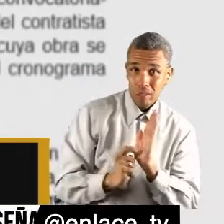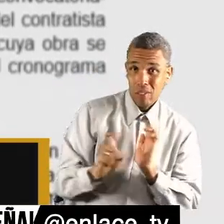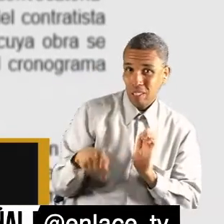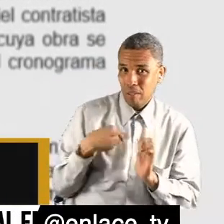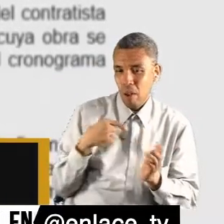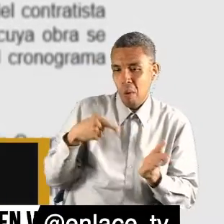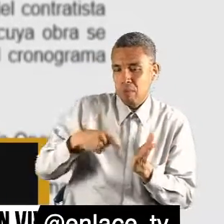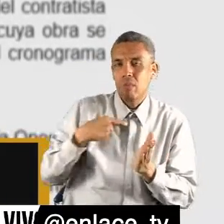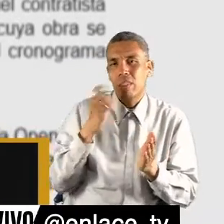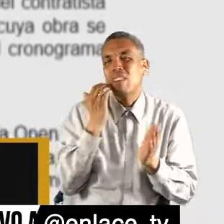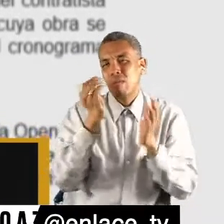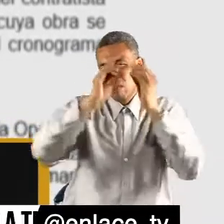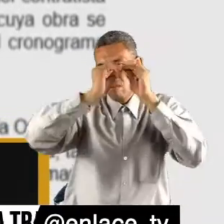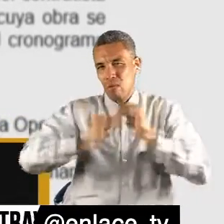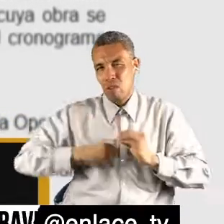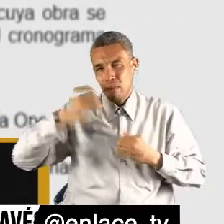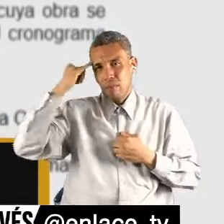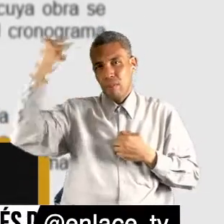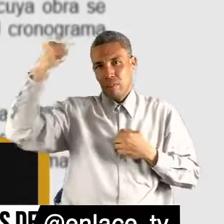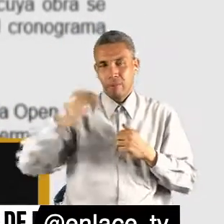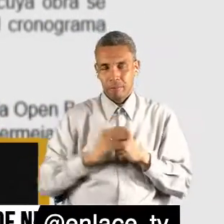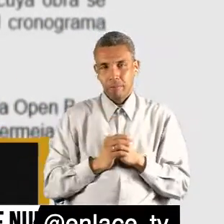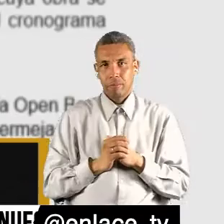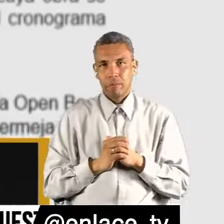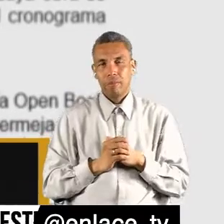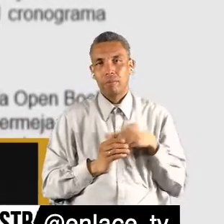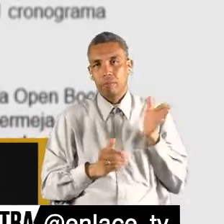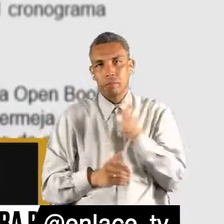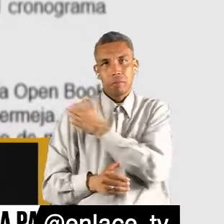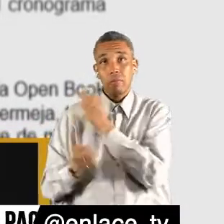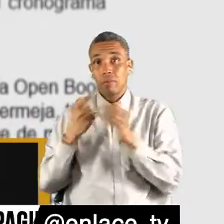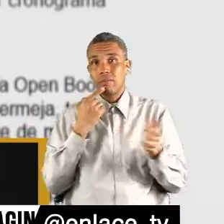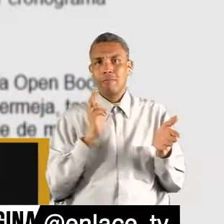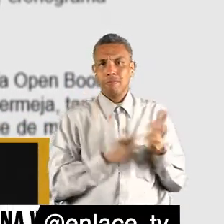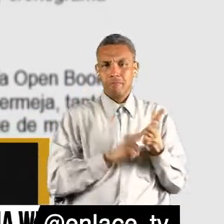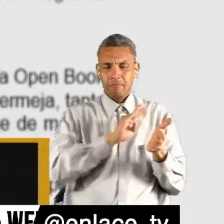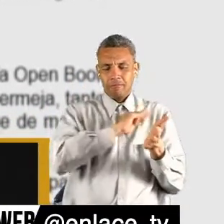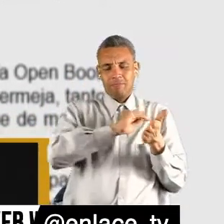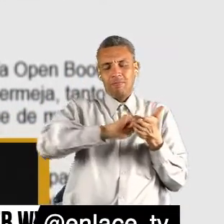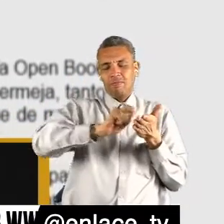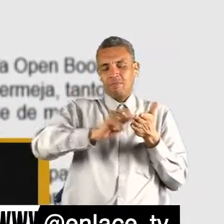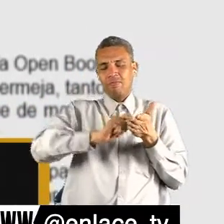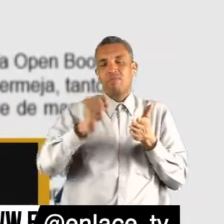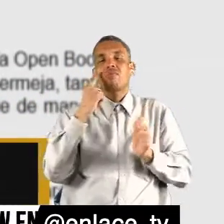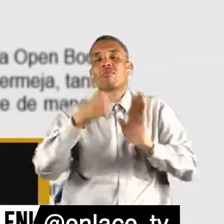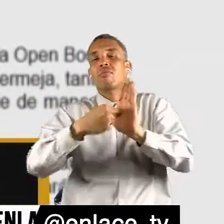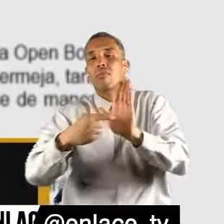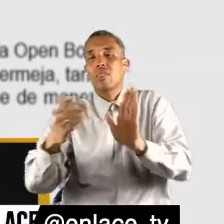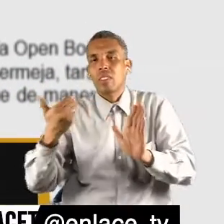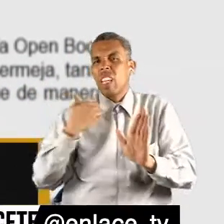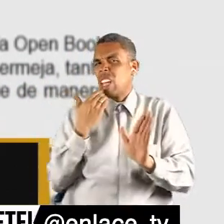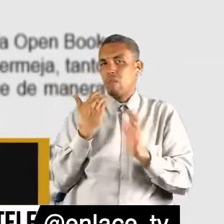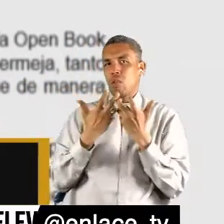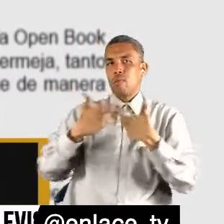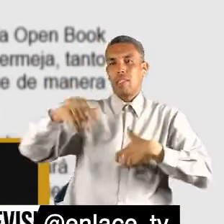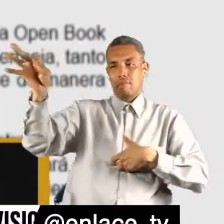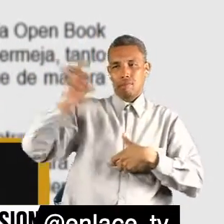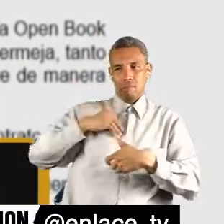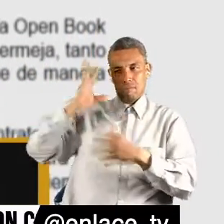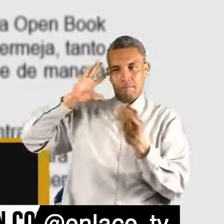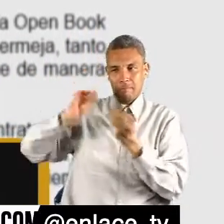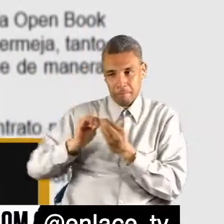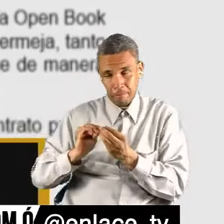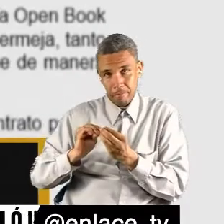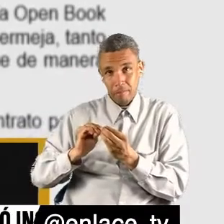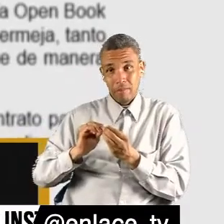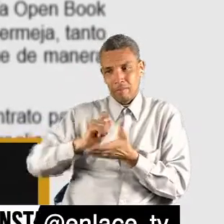anuncio hecho por medio del comunicado de prensa de la Administración Municipal, una vez se firme el contrato, habrán 2 meses para realizar la revisión de la ingeniería